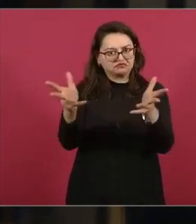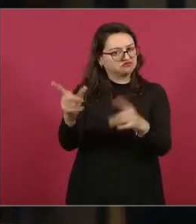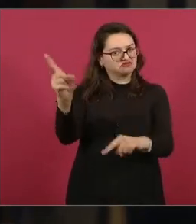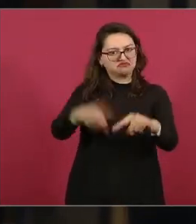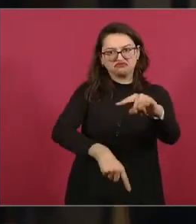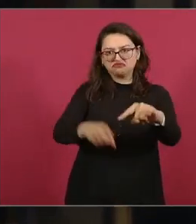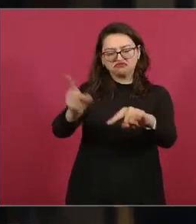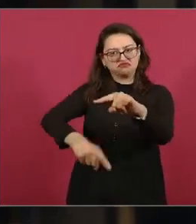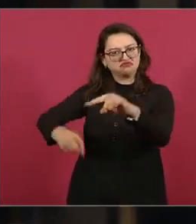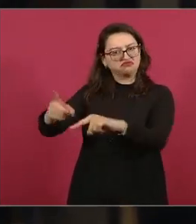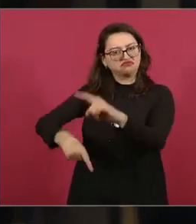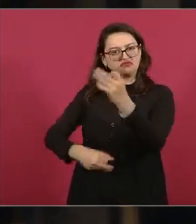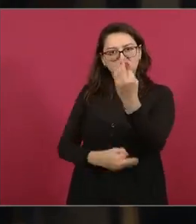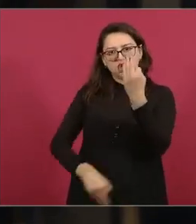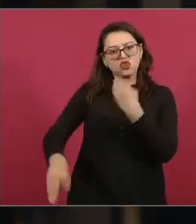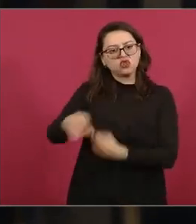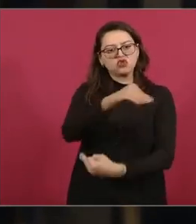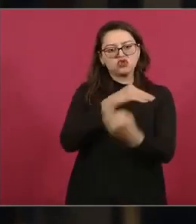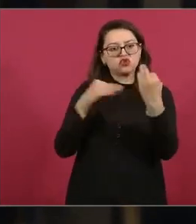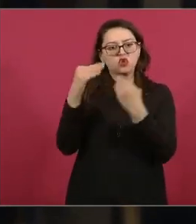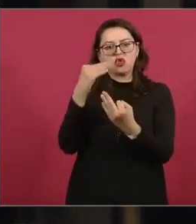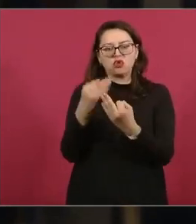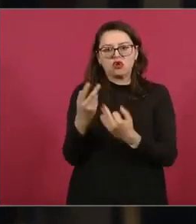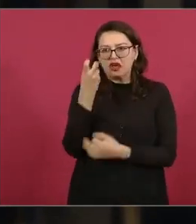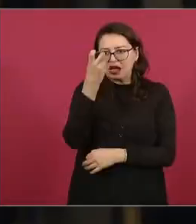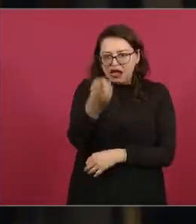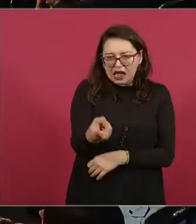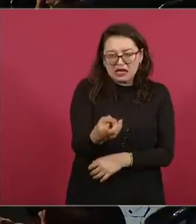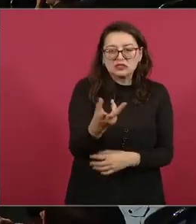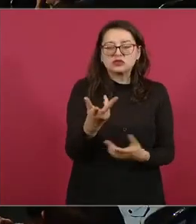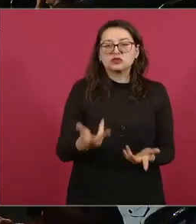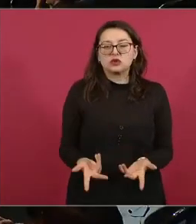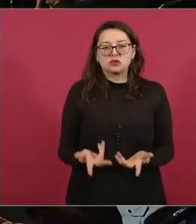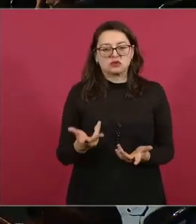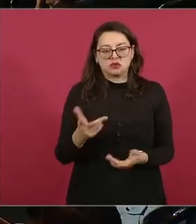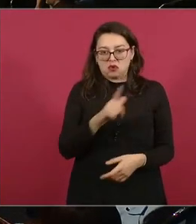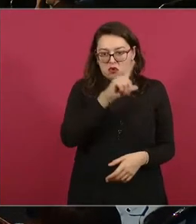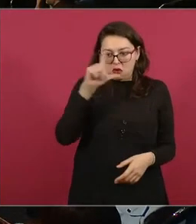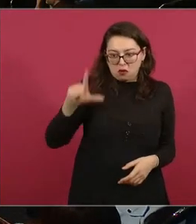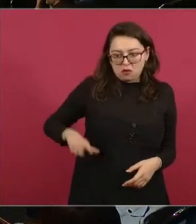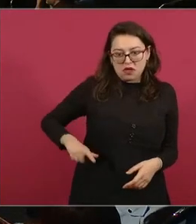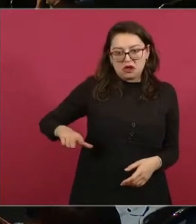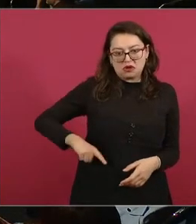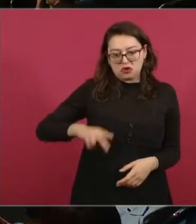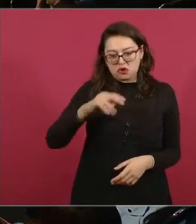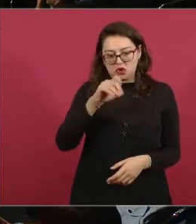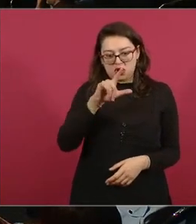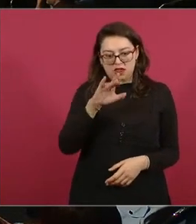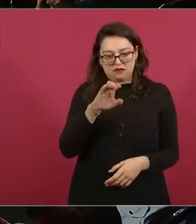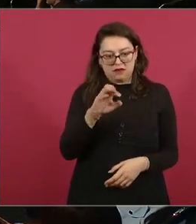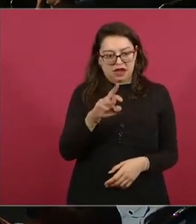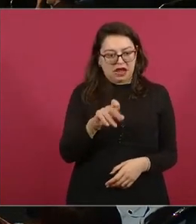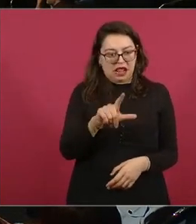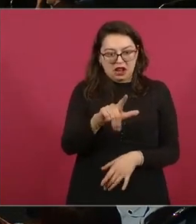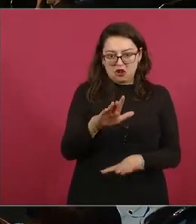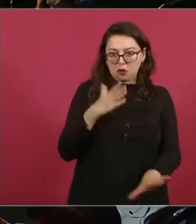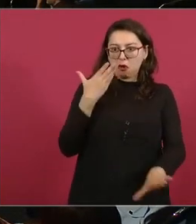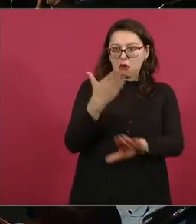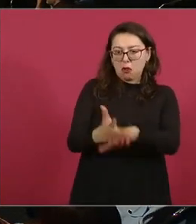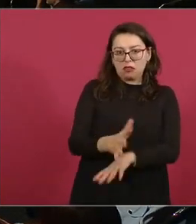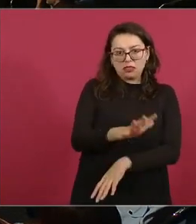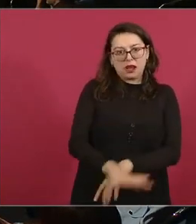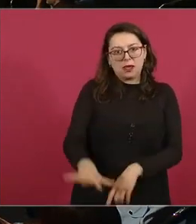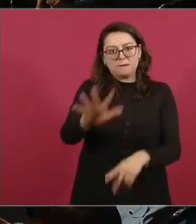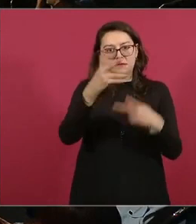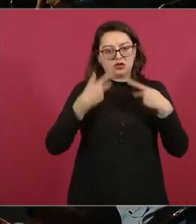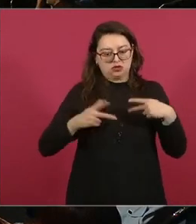adultos mayores, las becas de bienestar, etcétera, que incide directamente en el bolsillo de los más pobres?